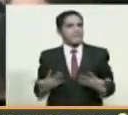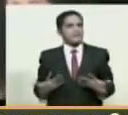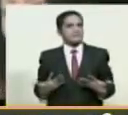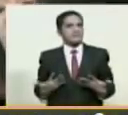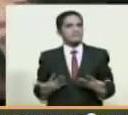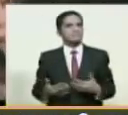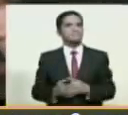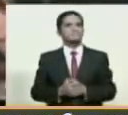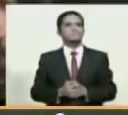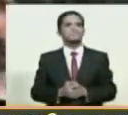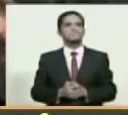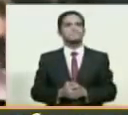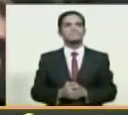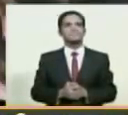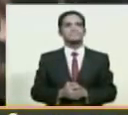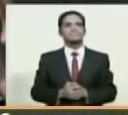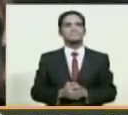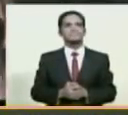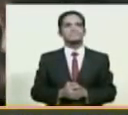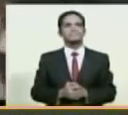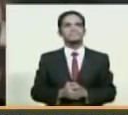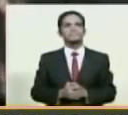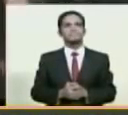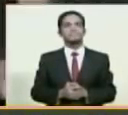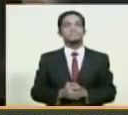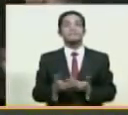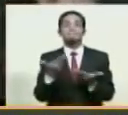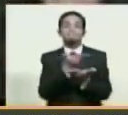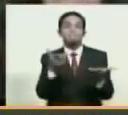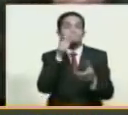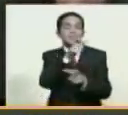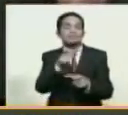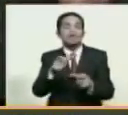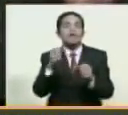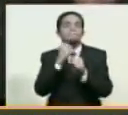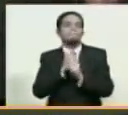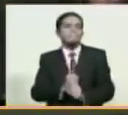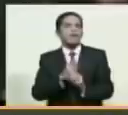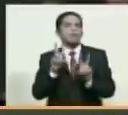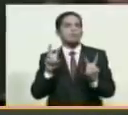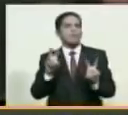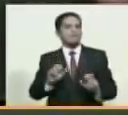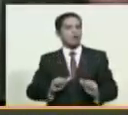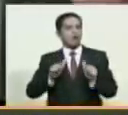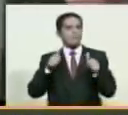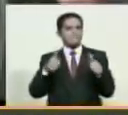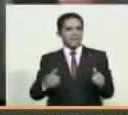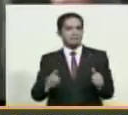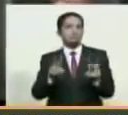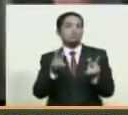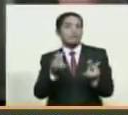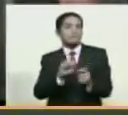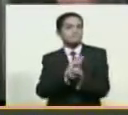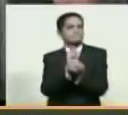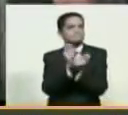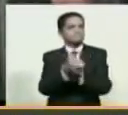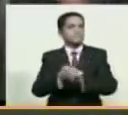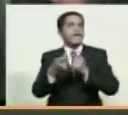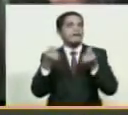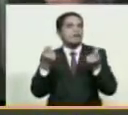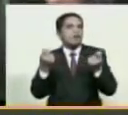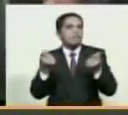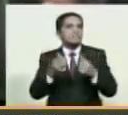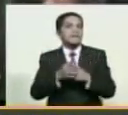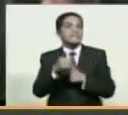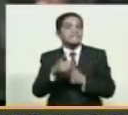país. Los espera un nuevo comienzo. La Venezuela con nuevas medidas económicas y cono monetario